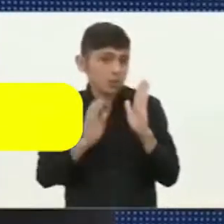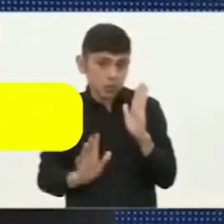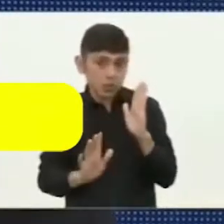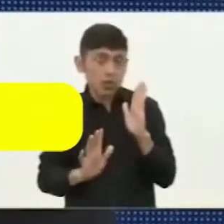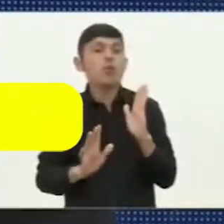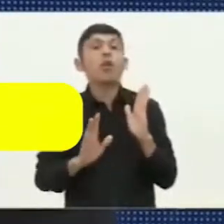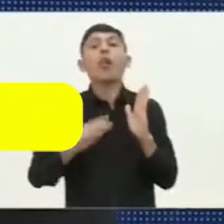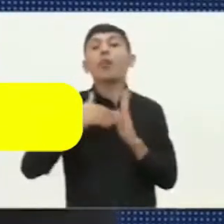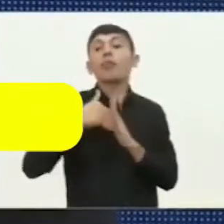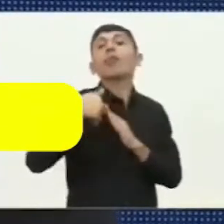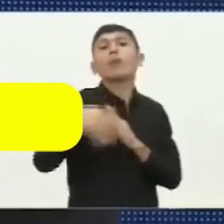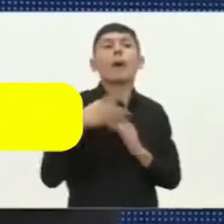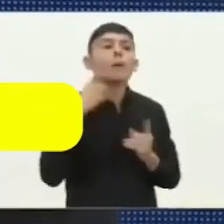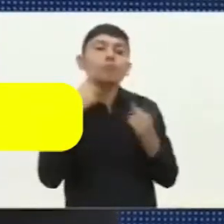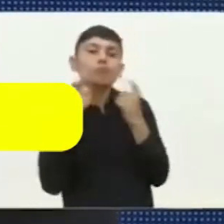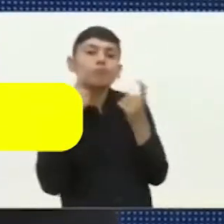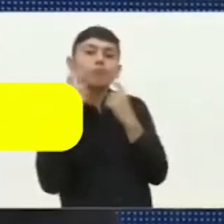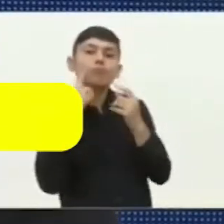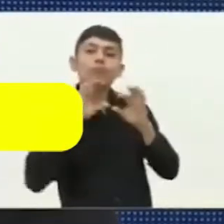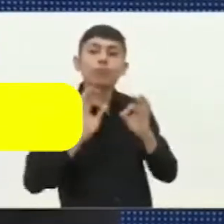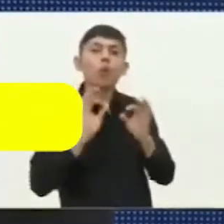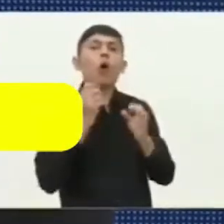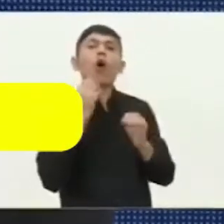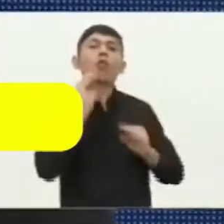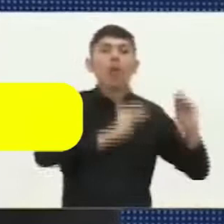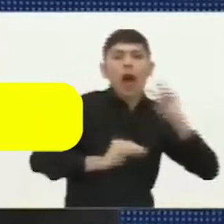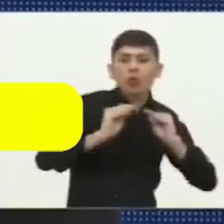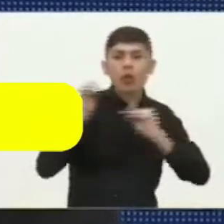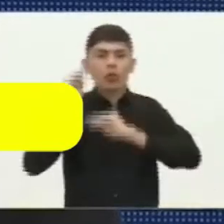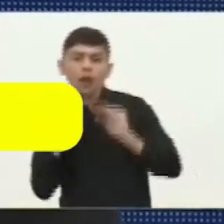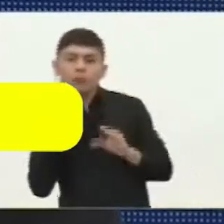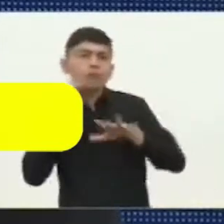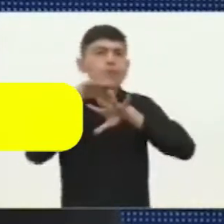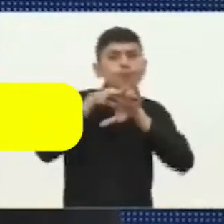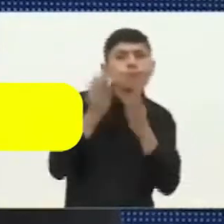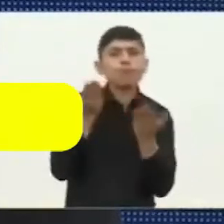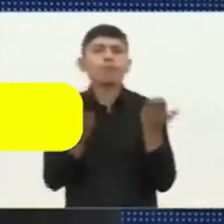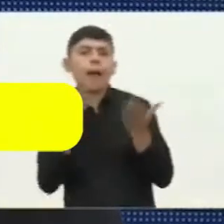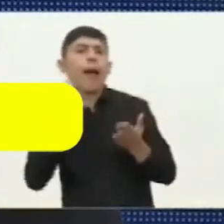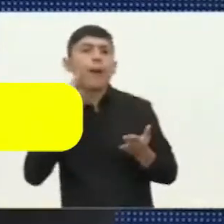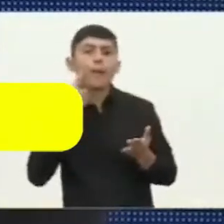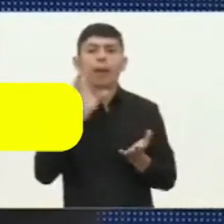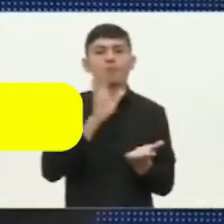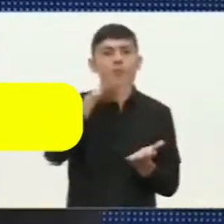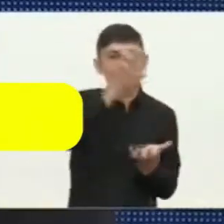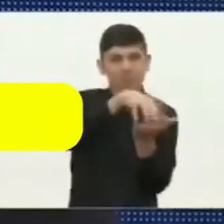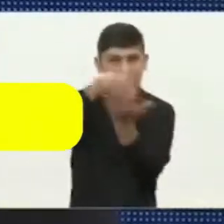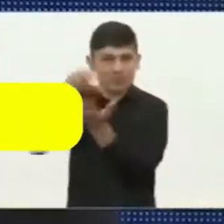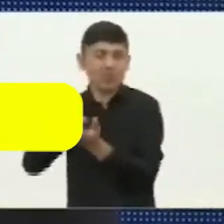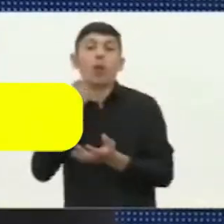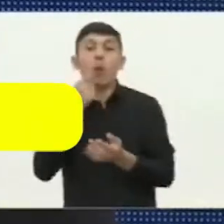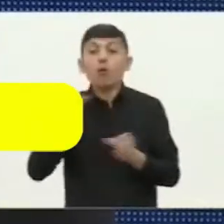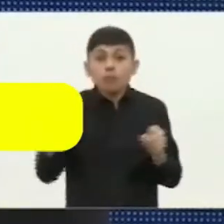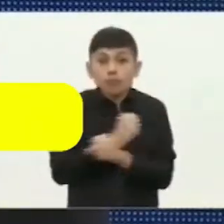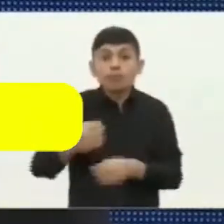luego vamos a corroborar, y en el cruce de datos y de organización del padrón definitivo